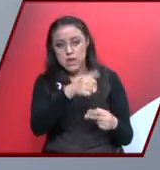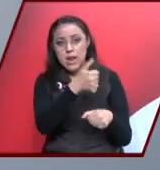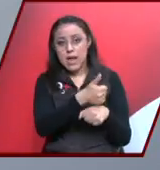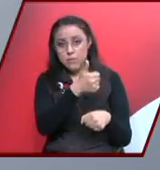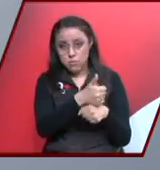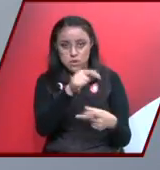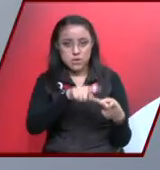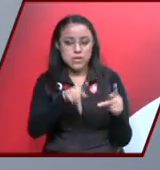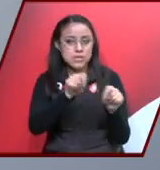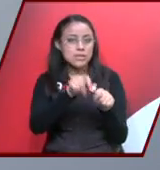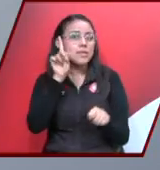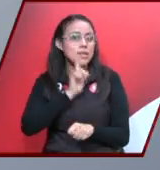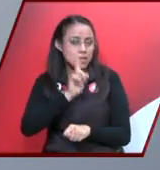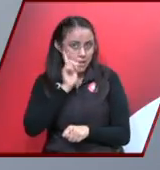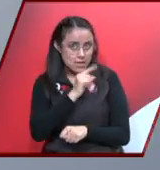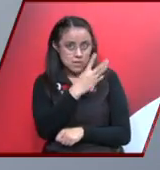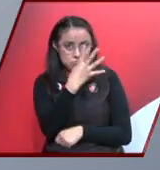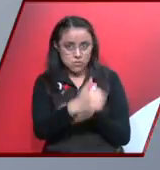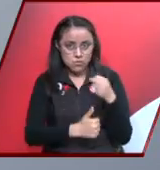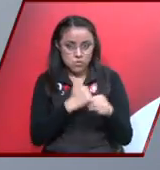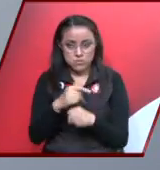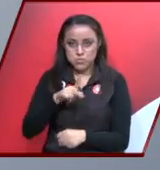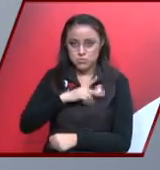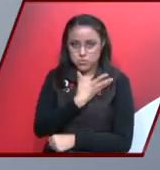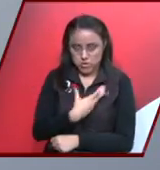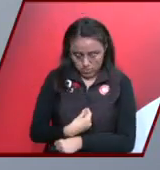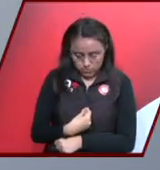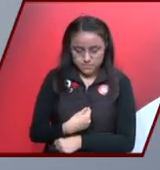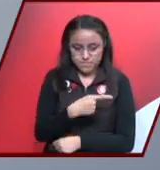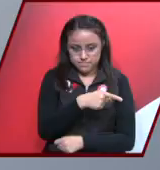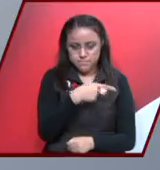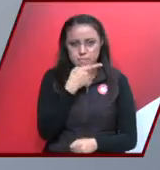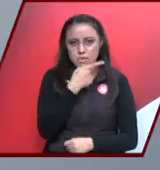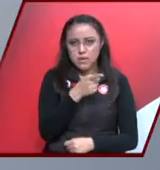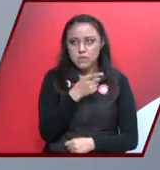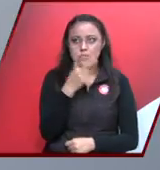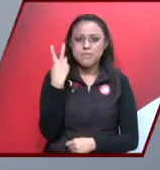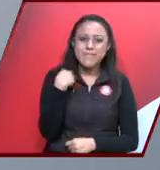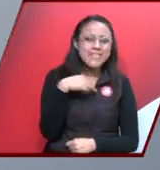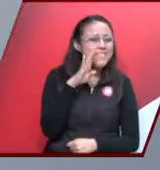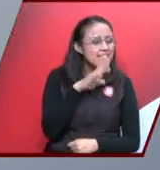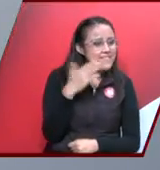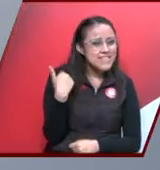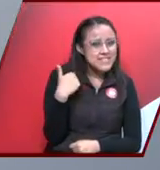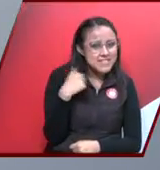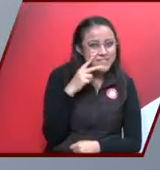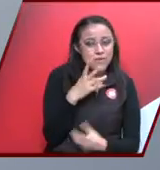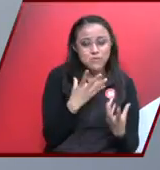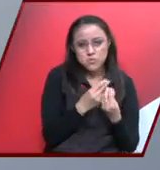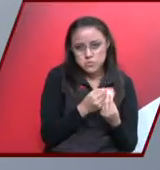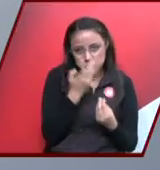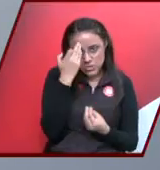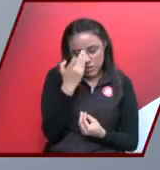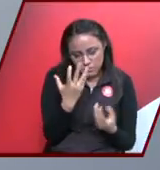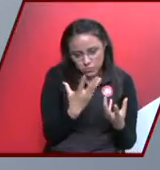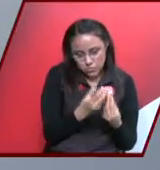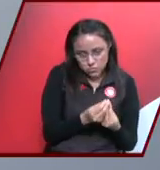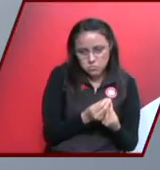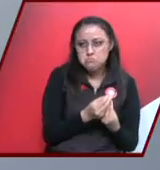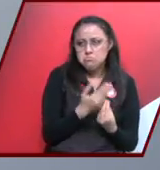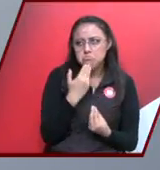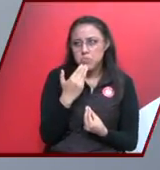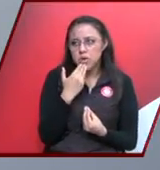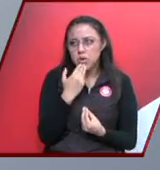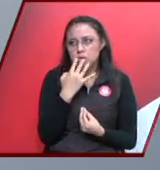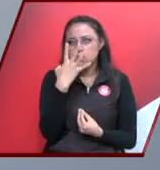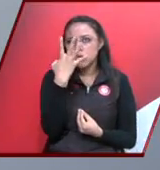tía de mi niño de 4 años. Esto dijeron que iban a visitarlo, que querían estar un rato con él. Así fue,